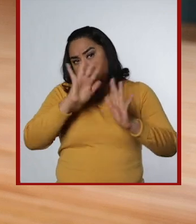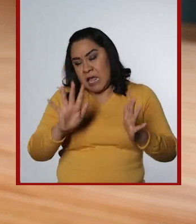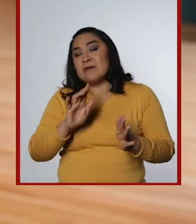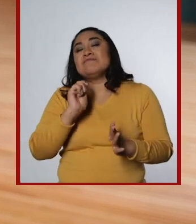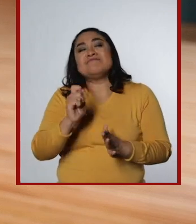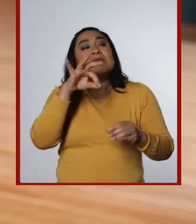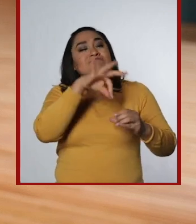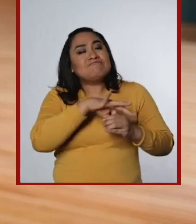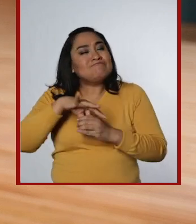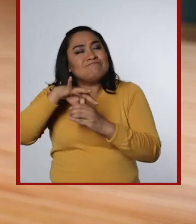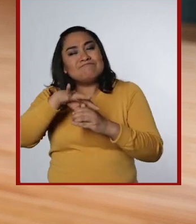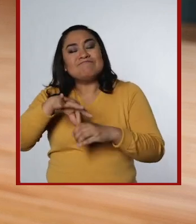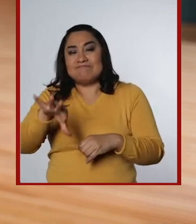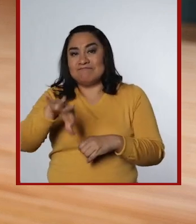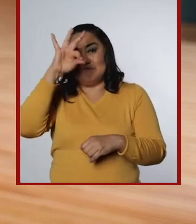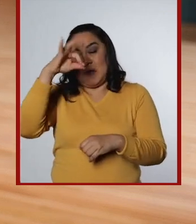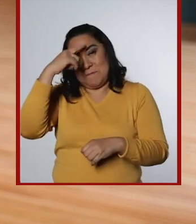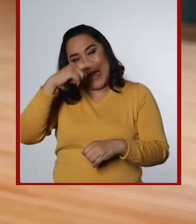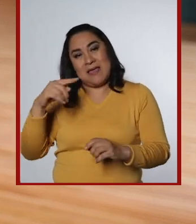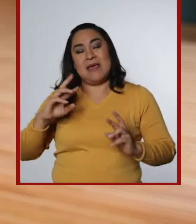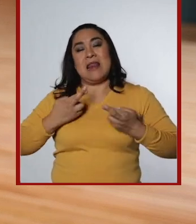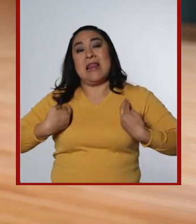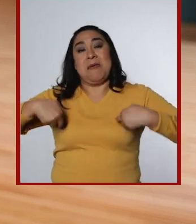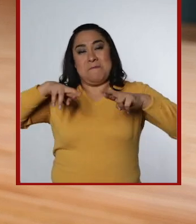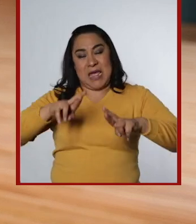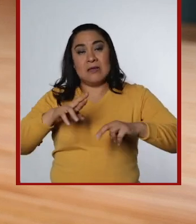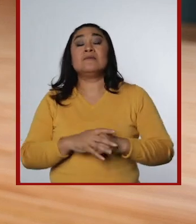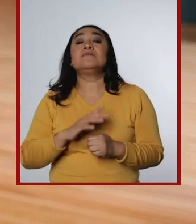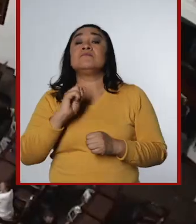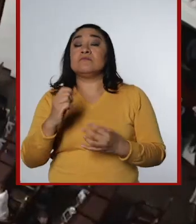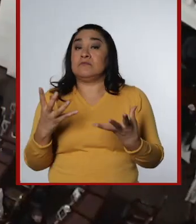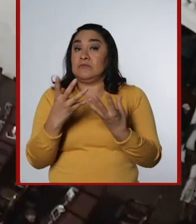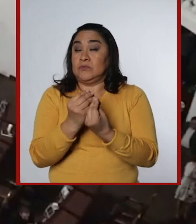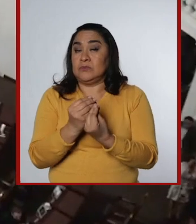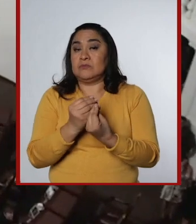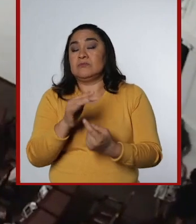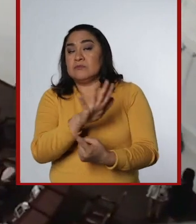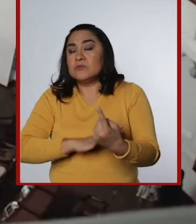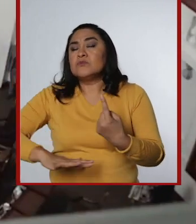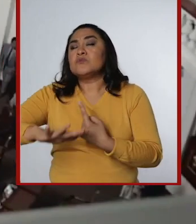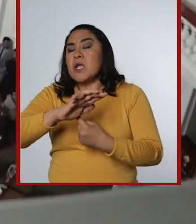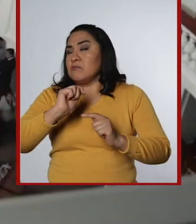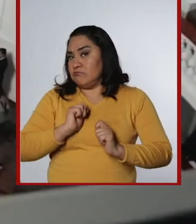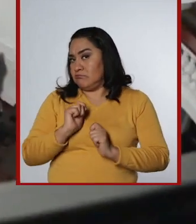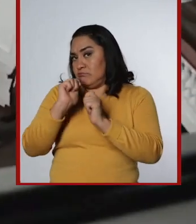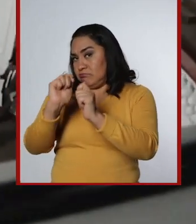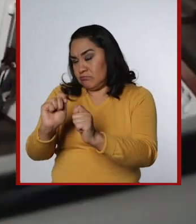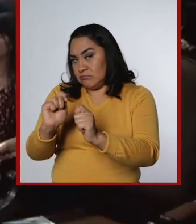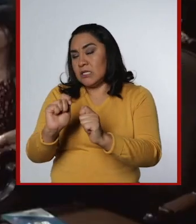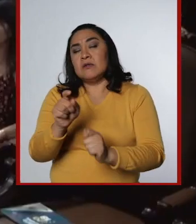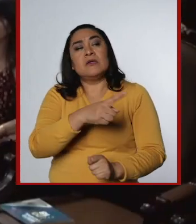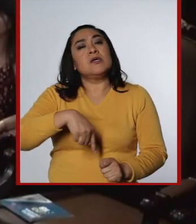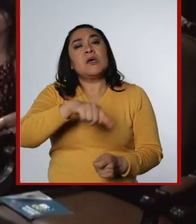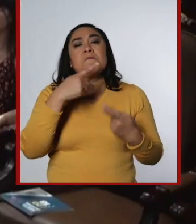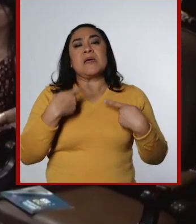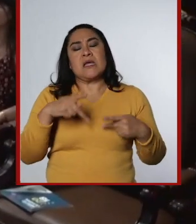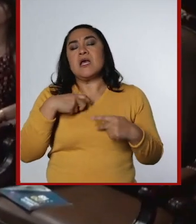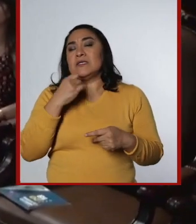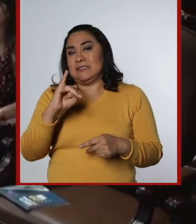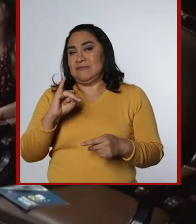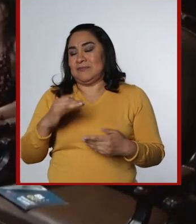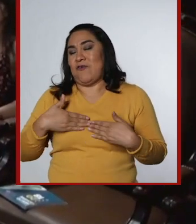son autoridades elegidas democráticamente, no nos acercamos a ellas. Un congreso local es el órgano en el que se deposita el poder